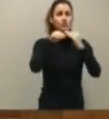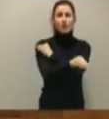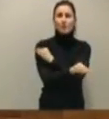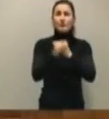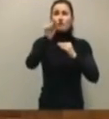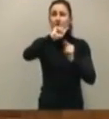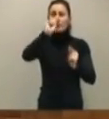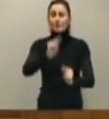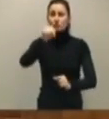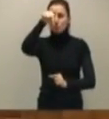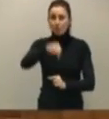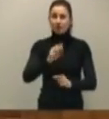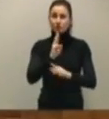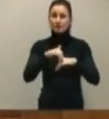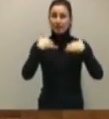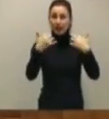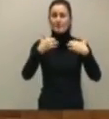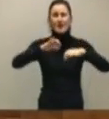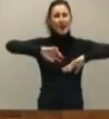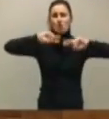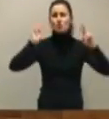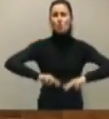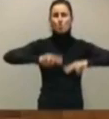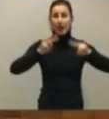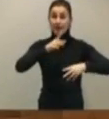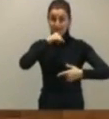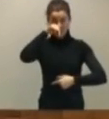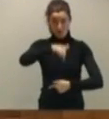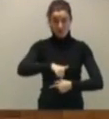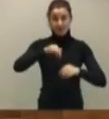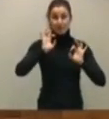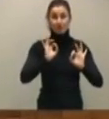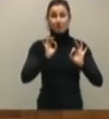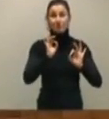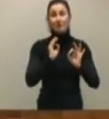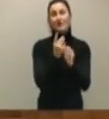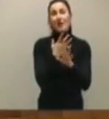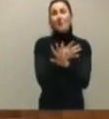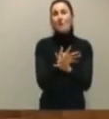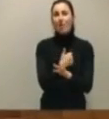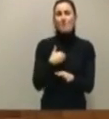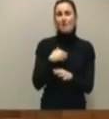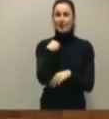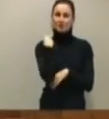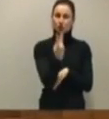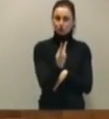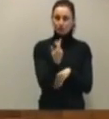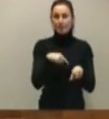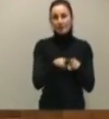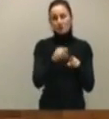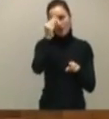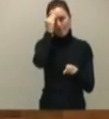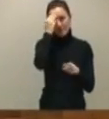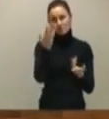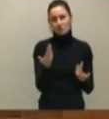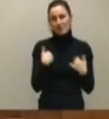se han opuesto al presupuesto de esta Cámara en ningún caso. No lo han hecho y lo han hecho ahora jugando con la doble moral, que me parece que es la manera